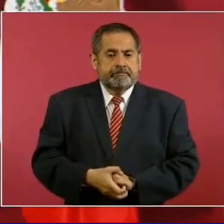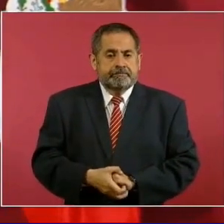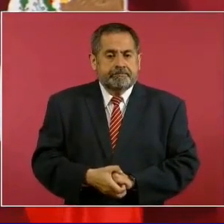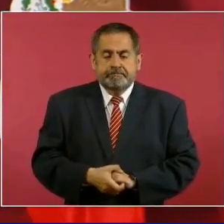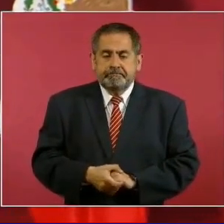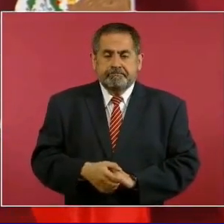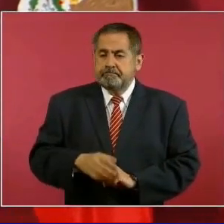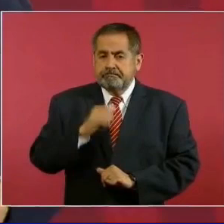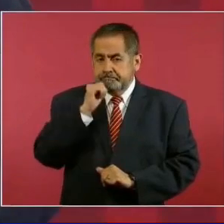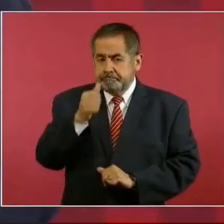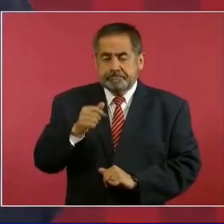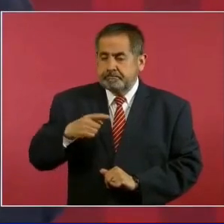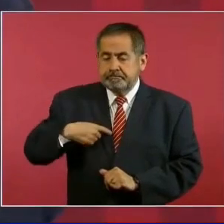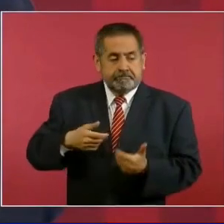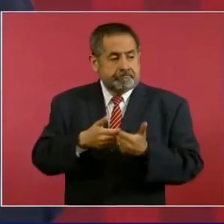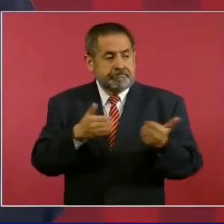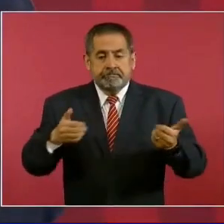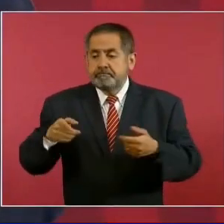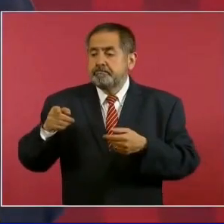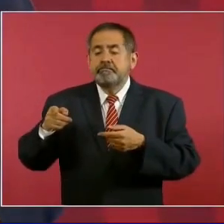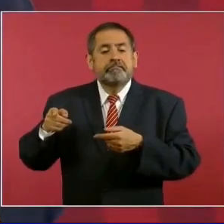no dependen del Poder Judicial,